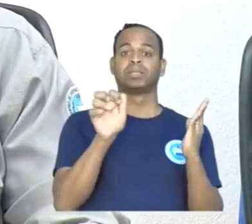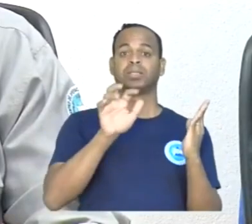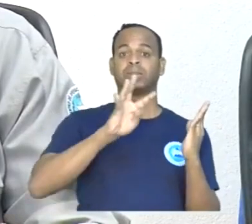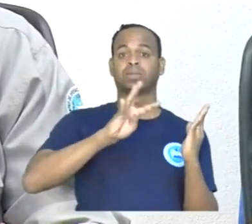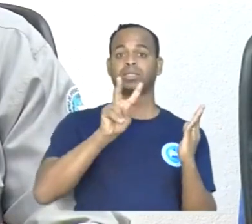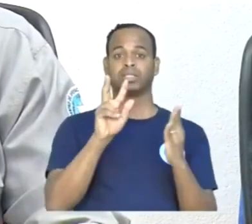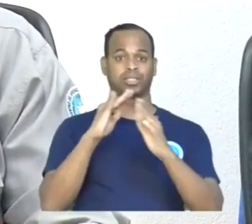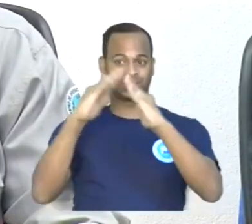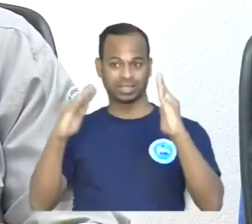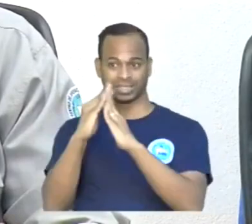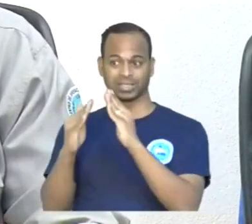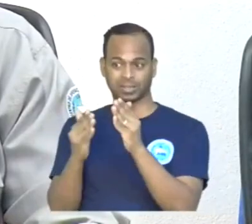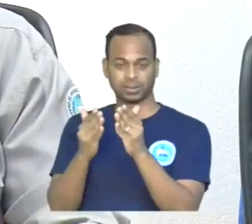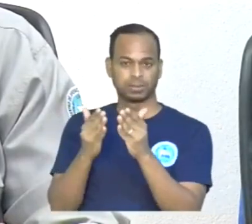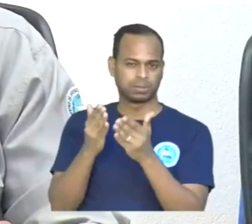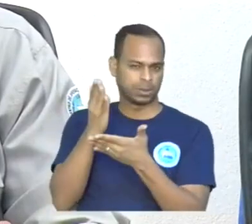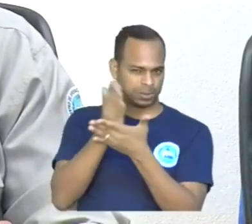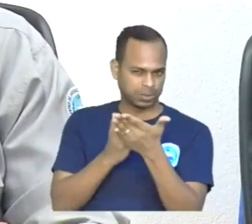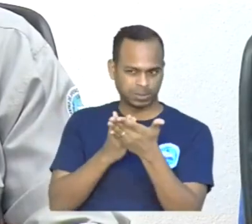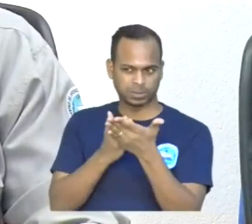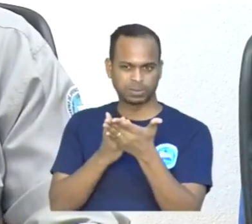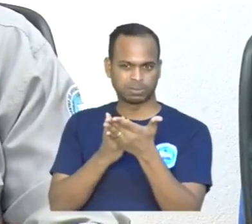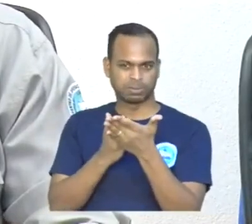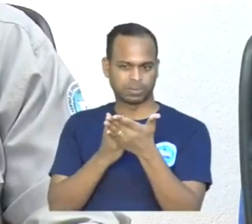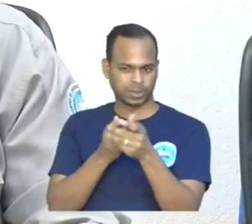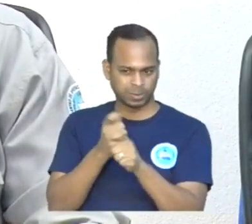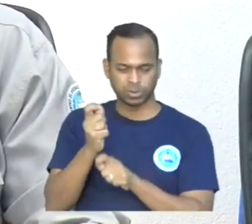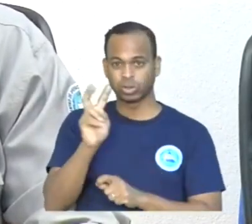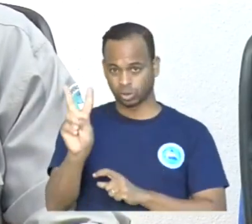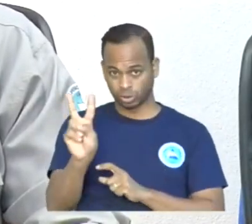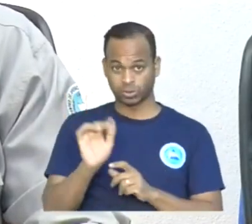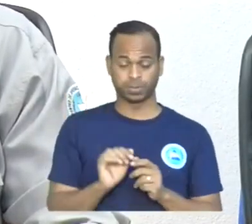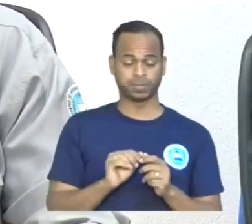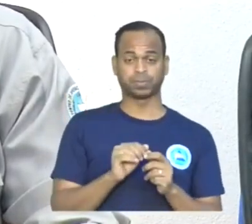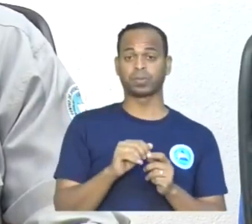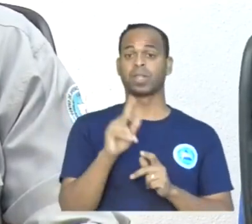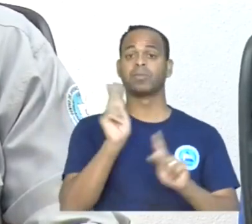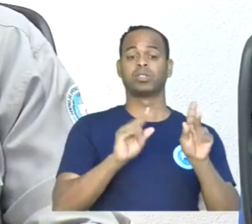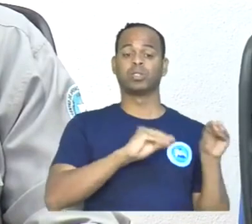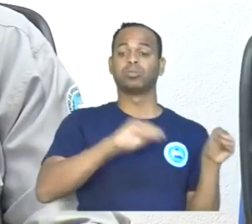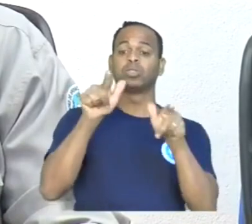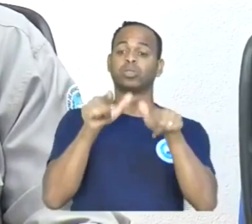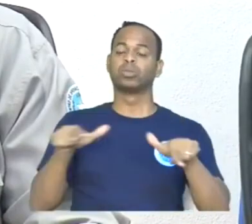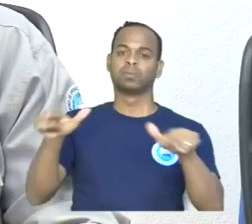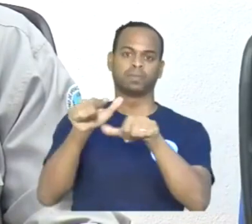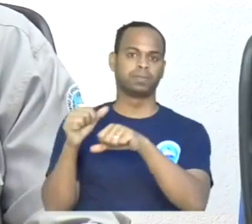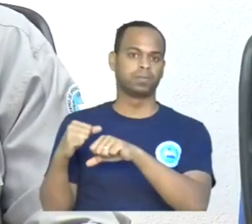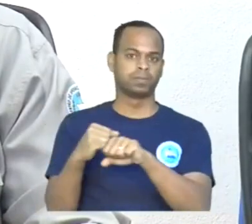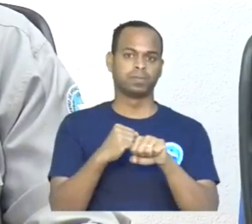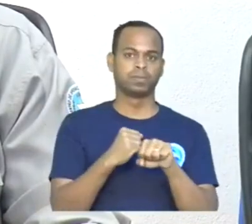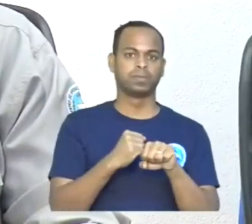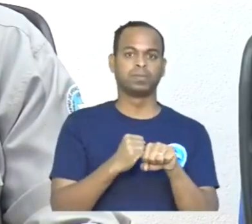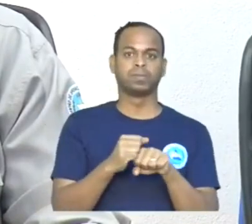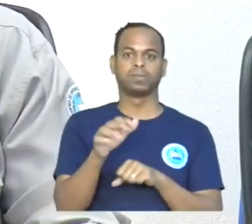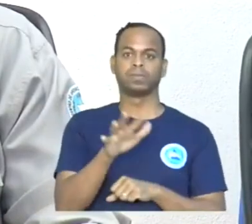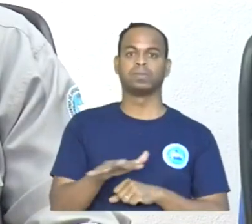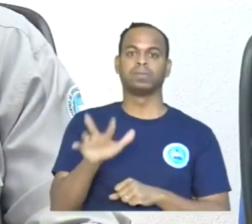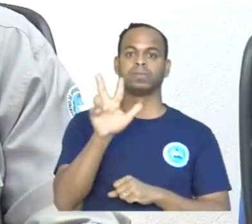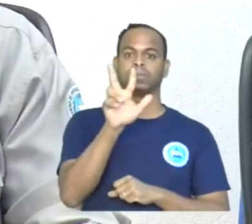viviendas afectadas, vivienda parcialmente afectada 2, personas movilizadas a áreas seguras,